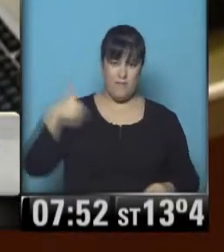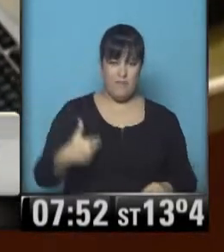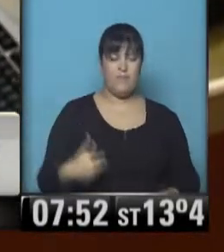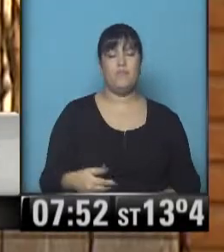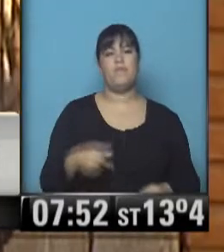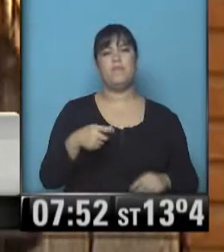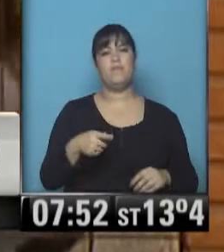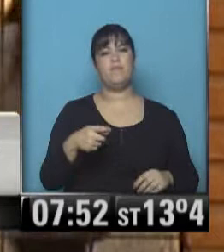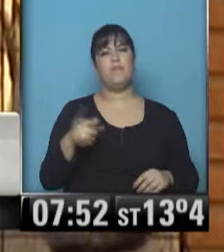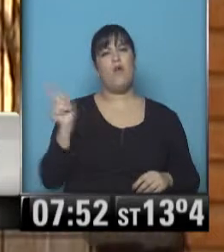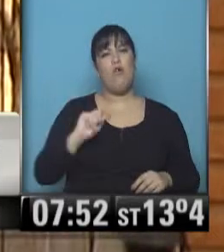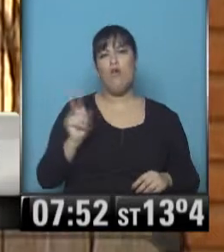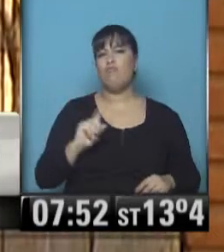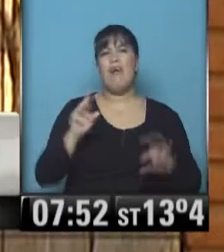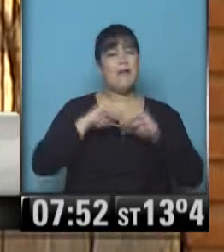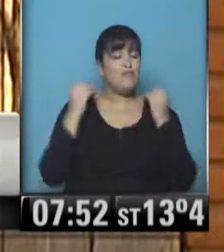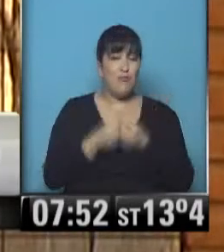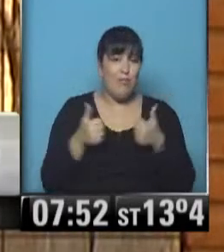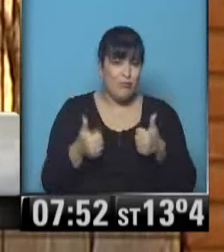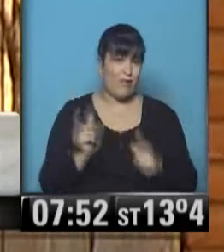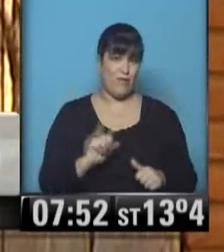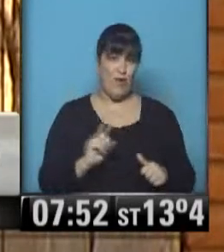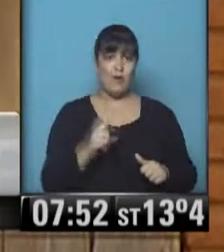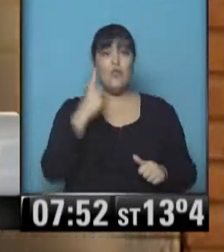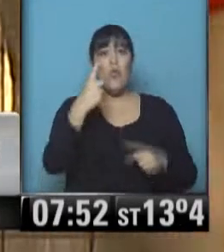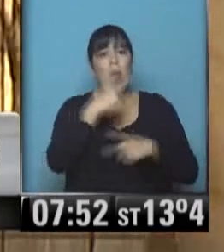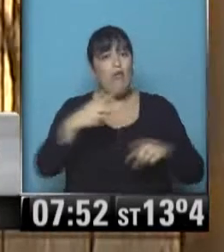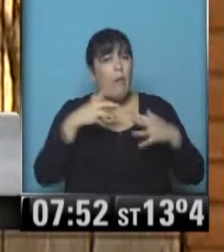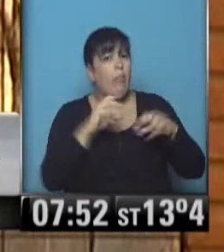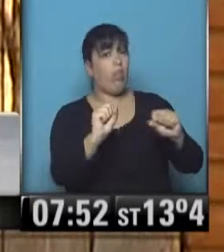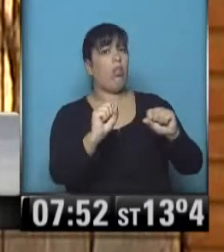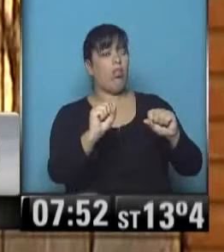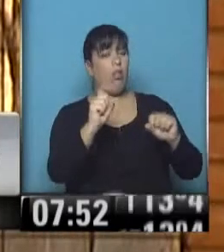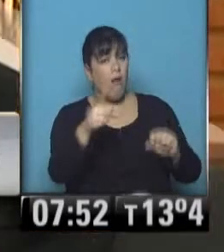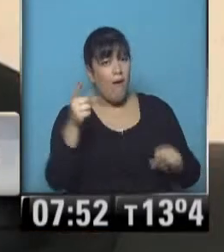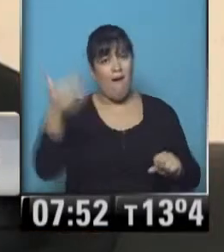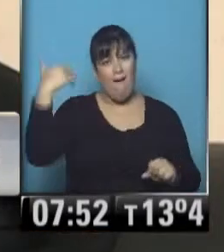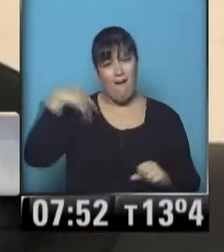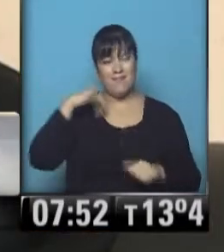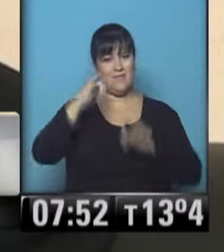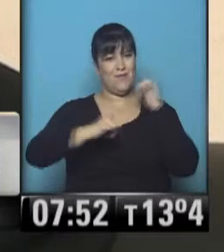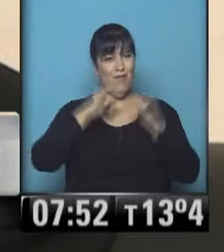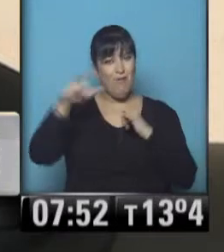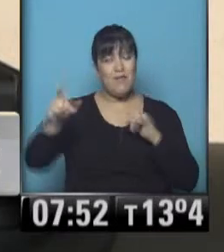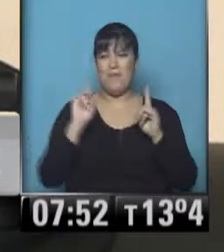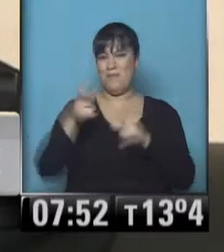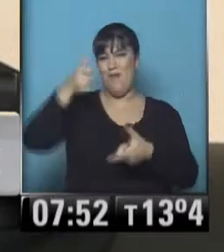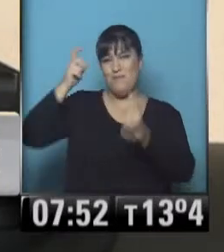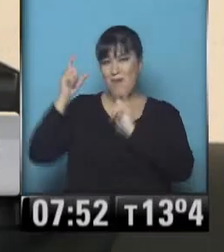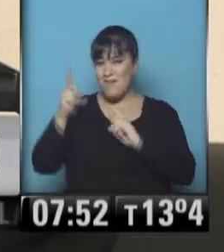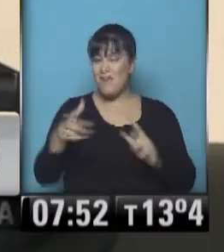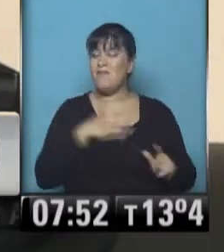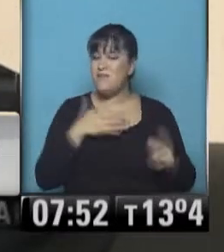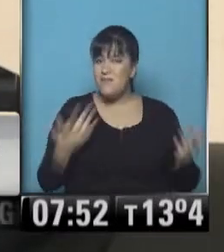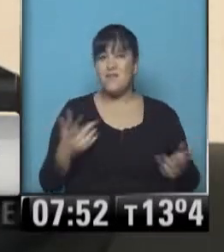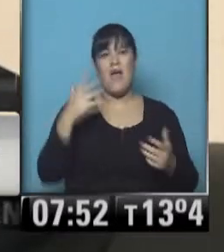2009. Y no son buenos los resultados, porque una de las cosas que descubrimos, como contaba recién a partir de la propia experiencia, hay